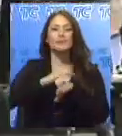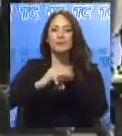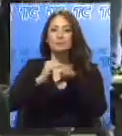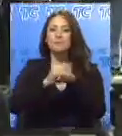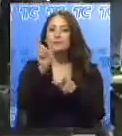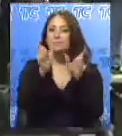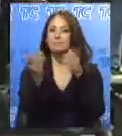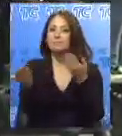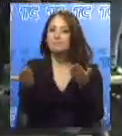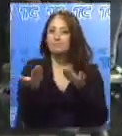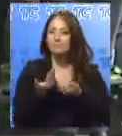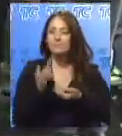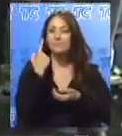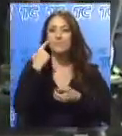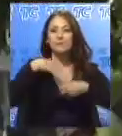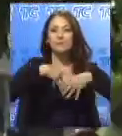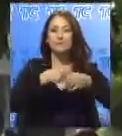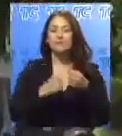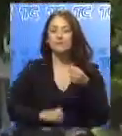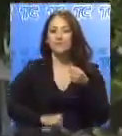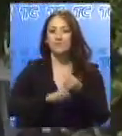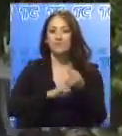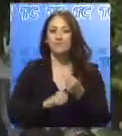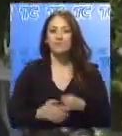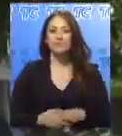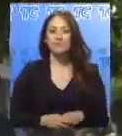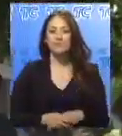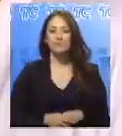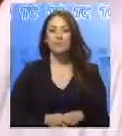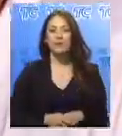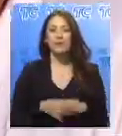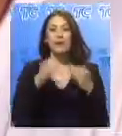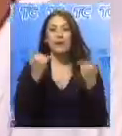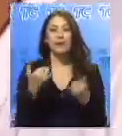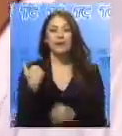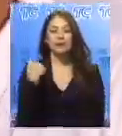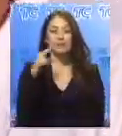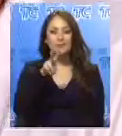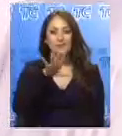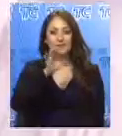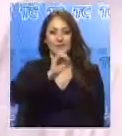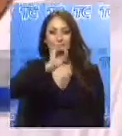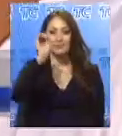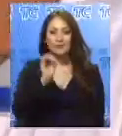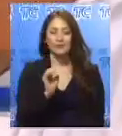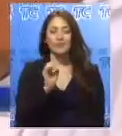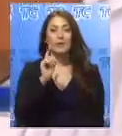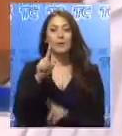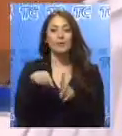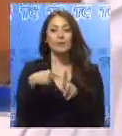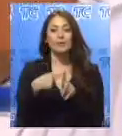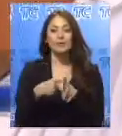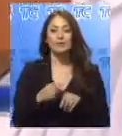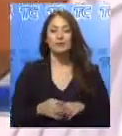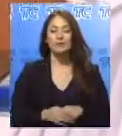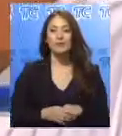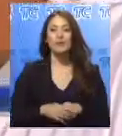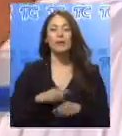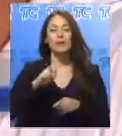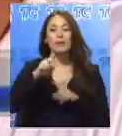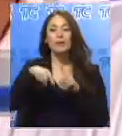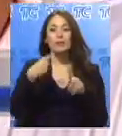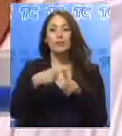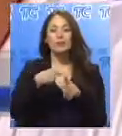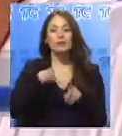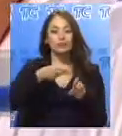marcha y resaltó algunos logros en materia laboral. Ahora se recibe 25% de compensación por